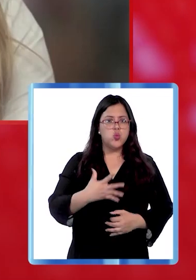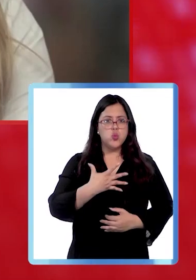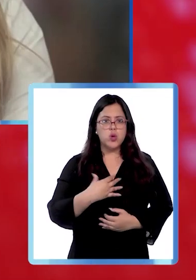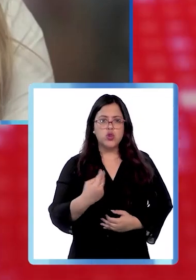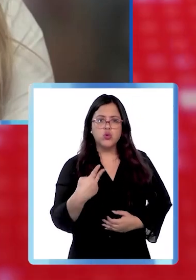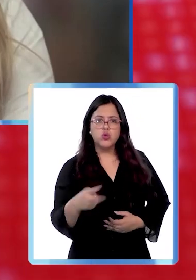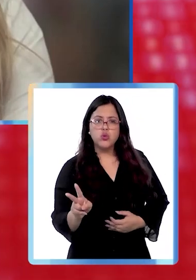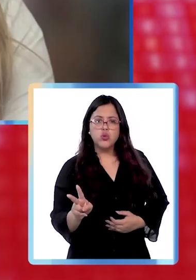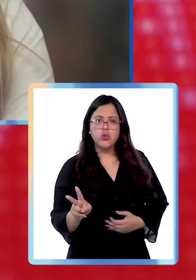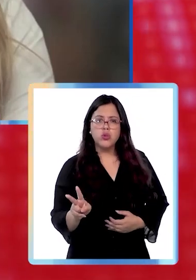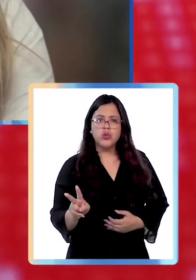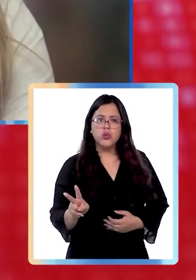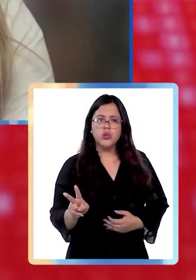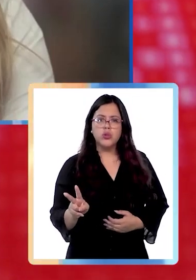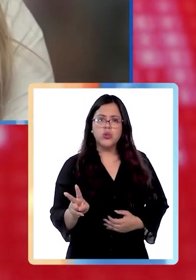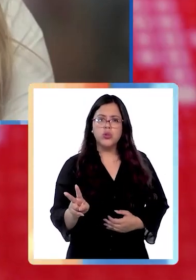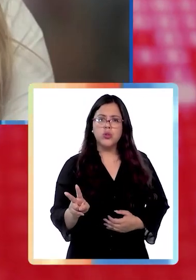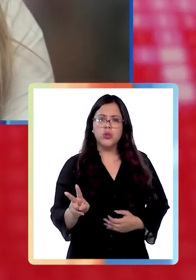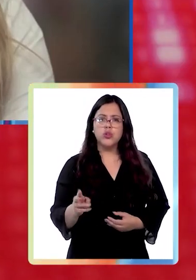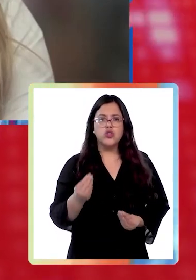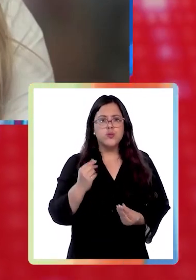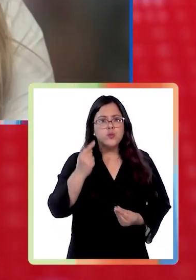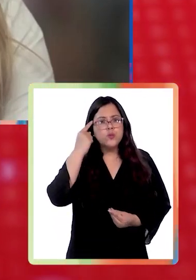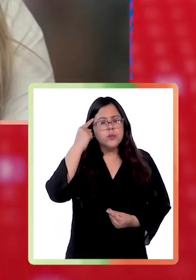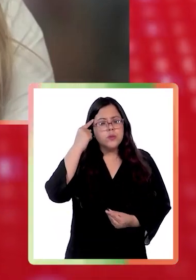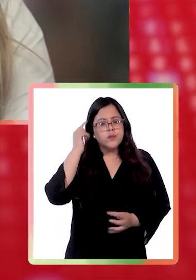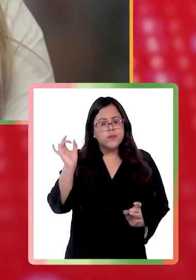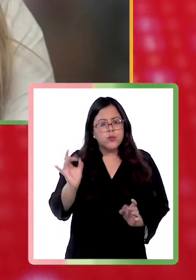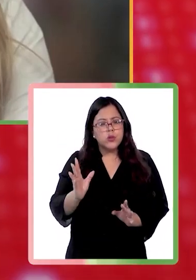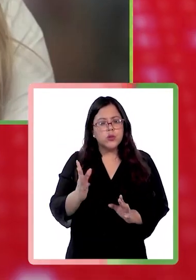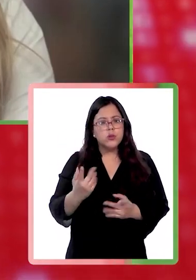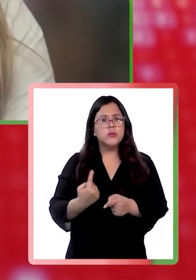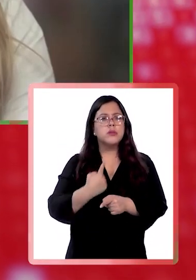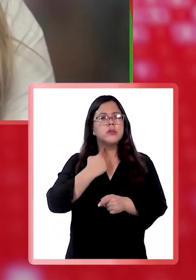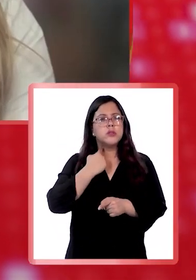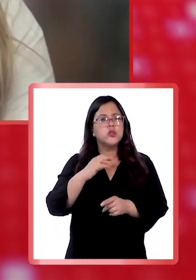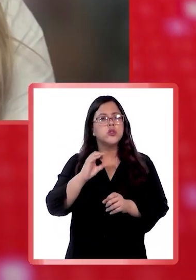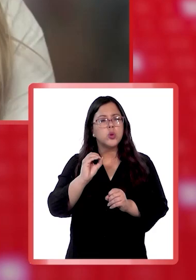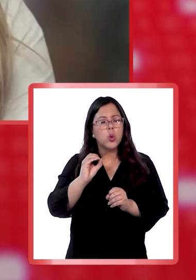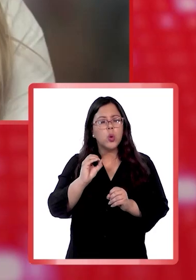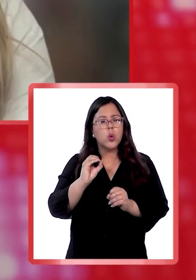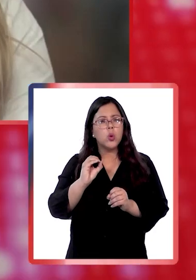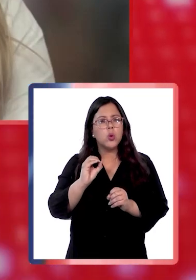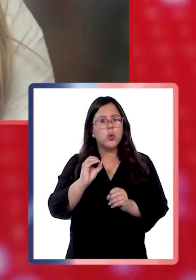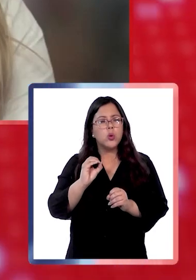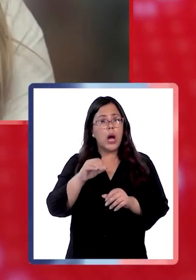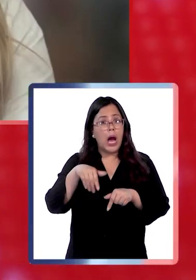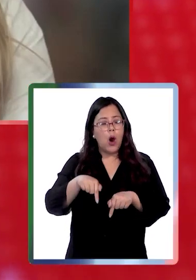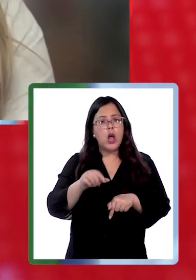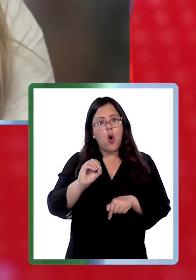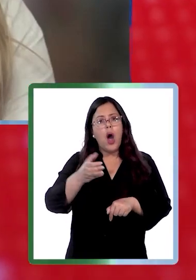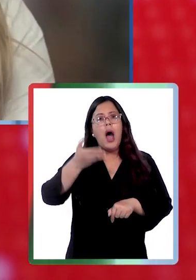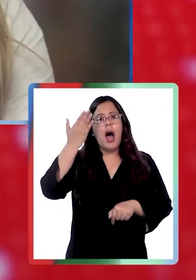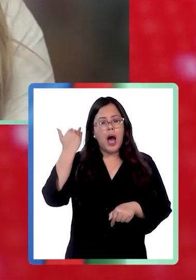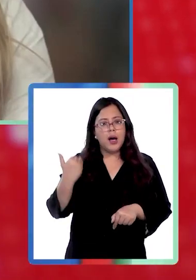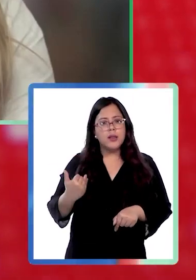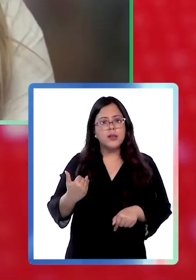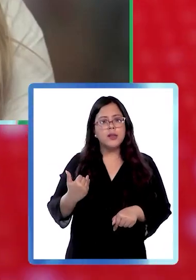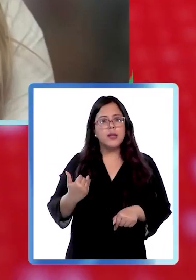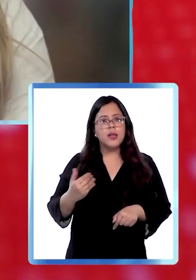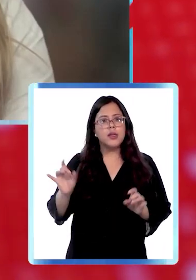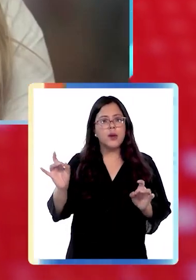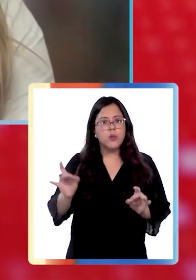tener puesta en su hijo o en su hija, pensando en que podría estar sufriendo o podría haber sufrido una